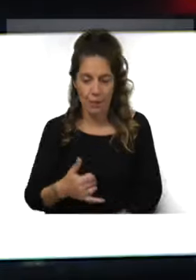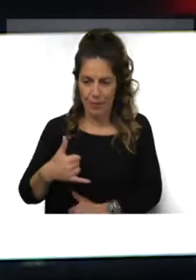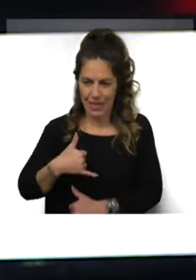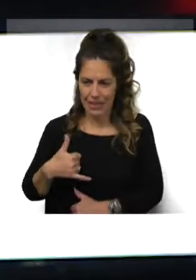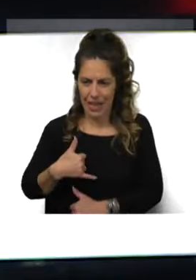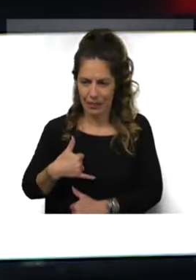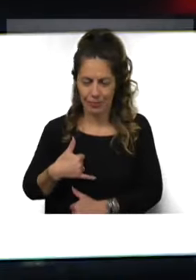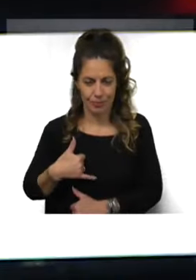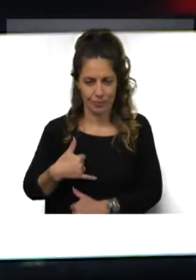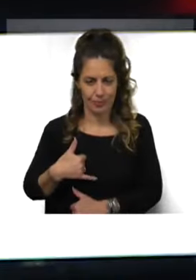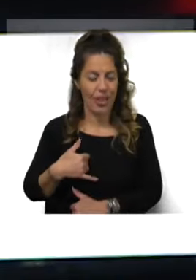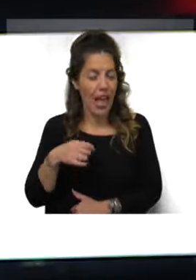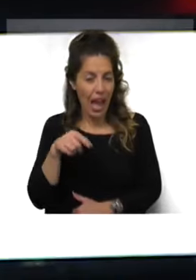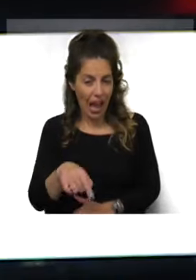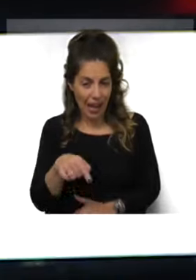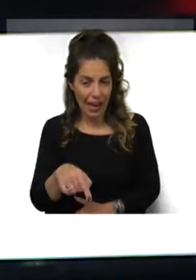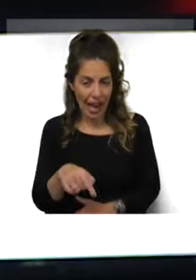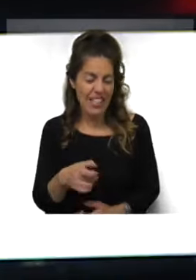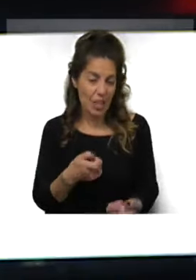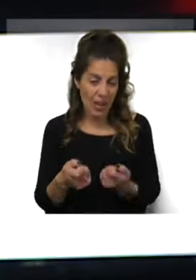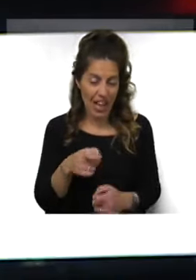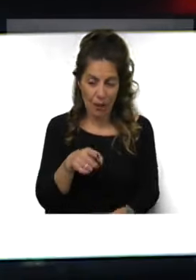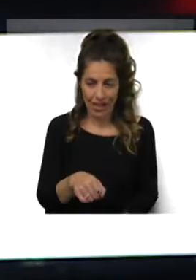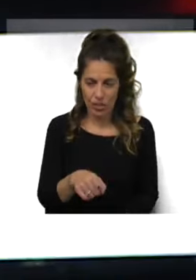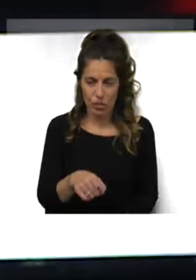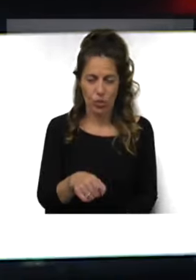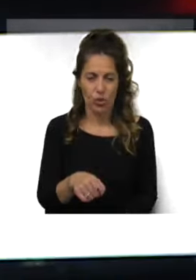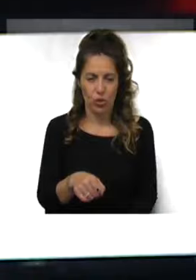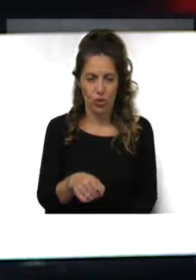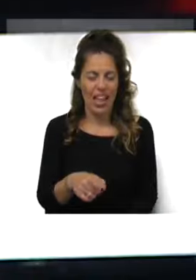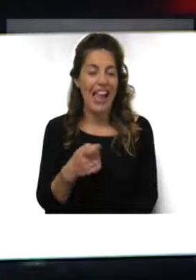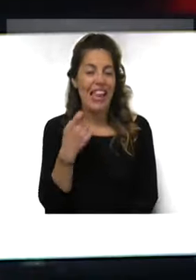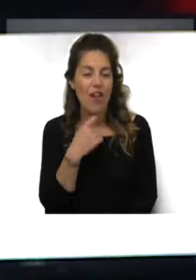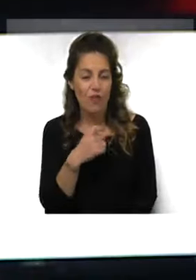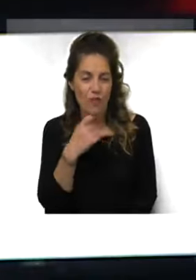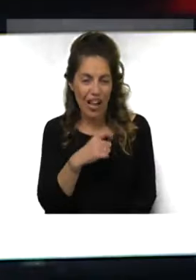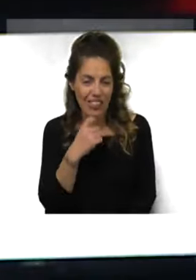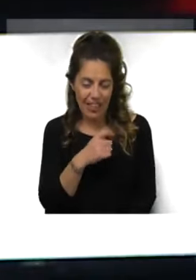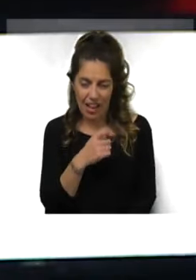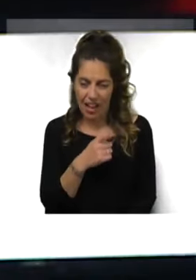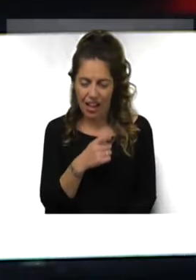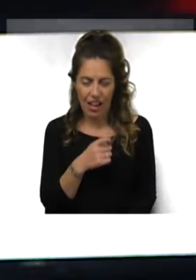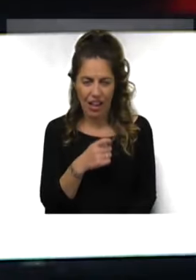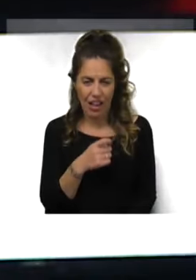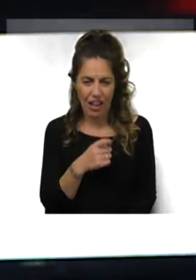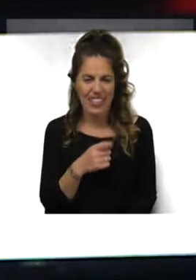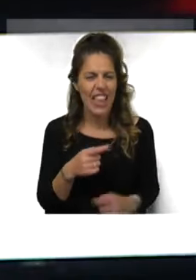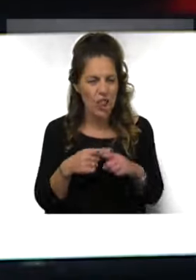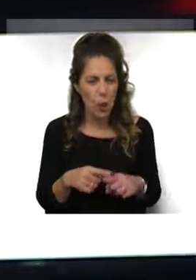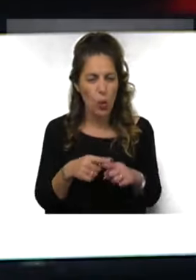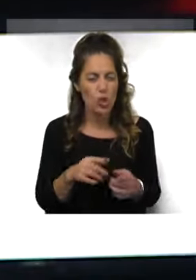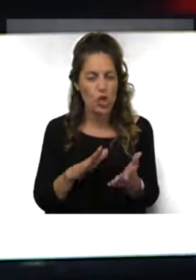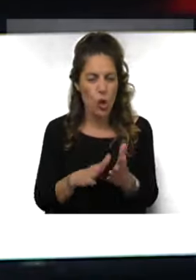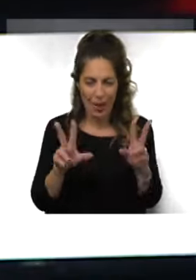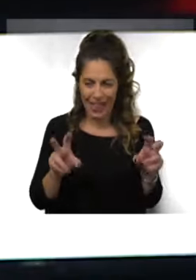sea acá se manejaba eso o sea la la la falta de de de discusión sobre el